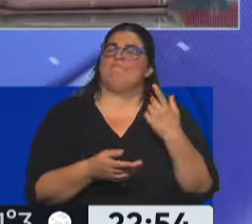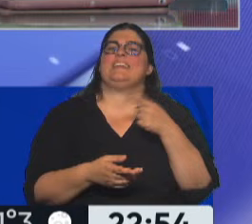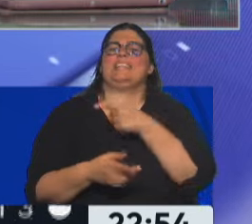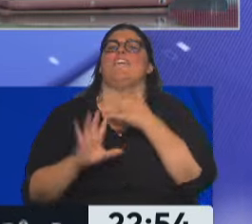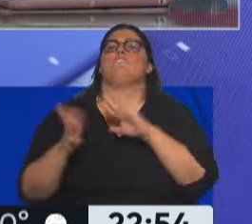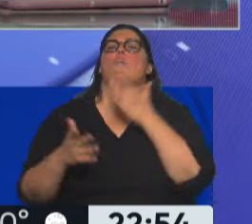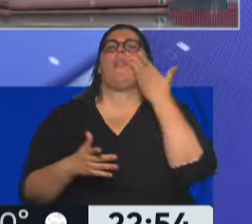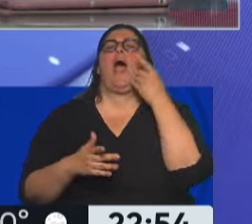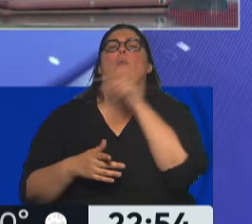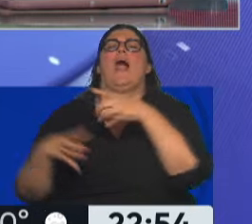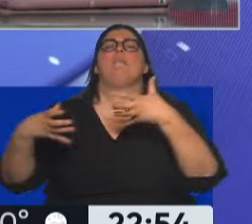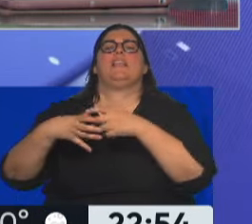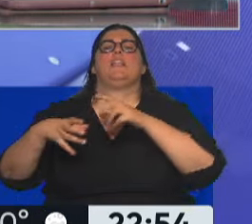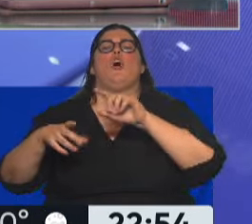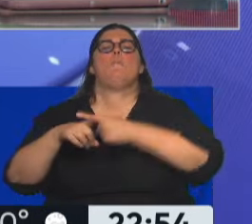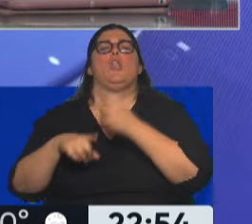que